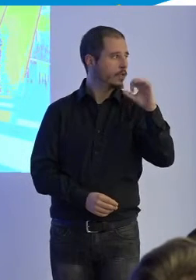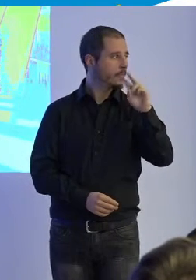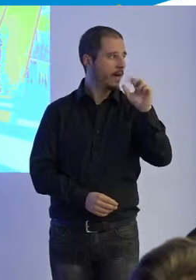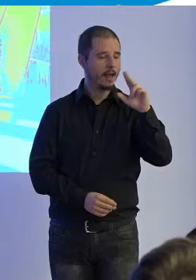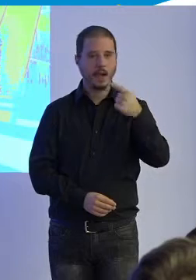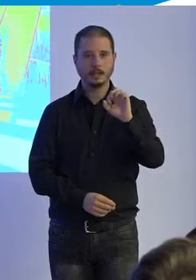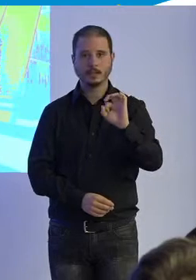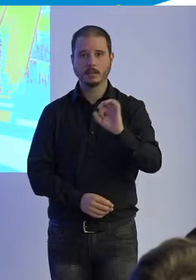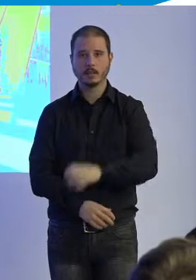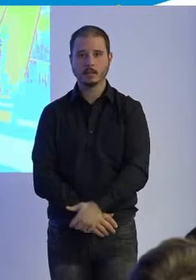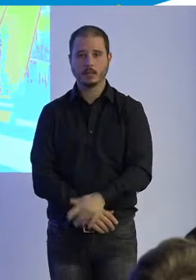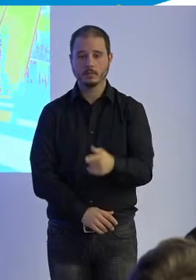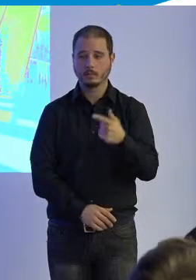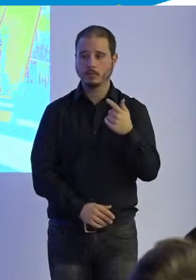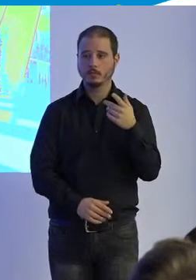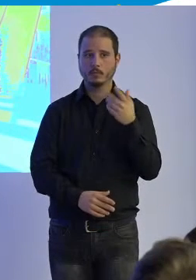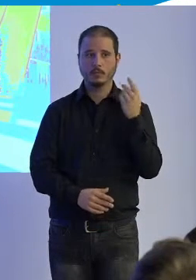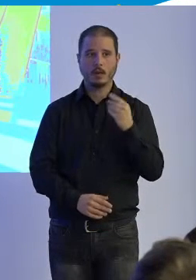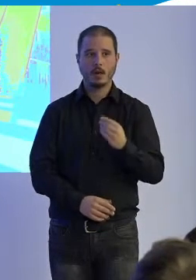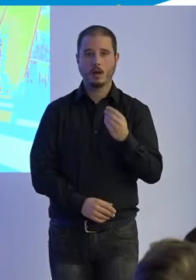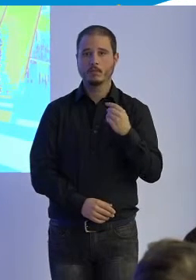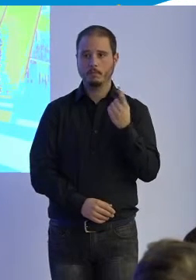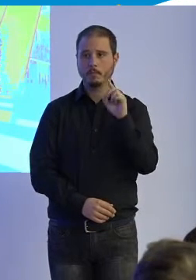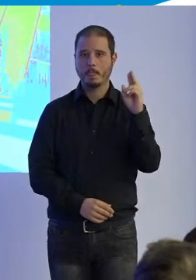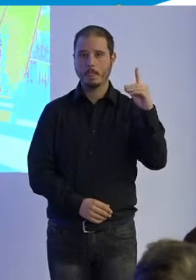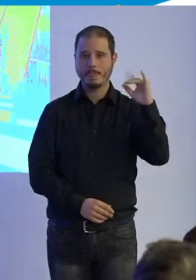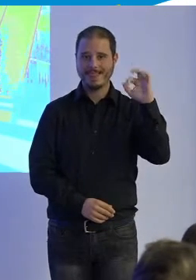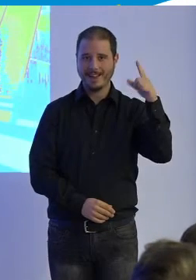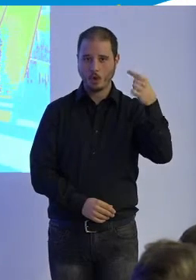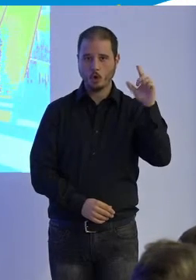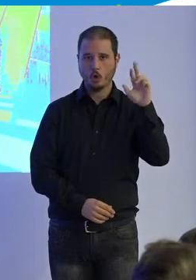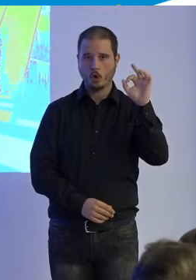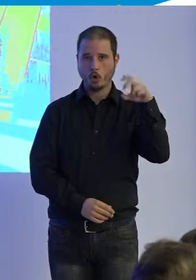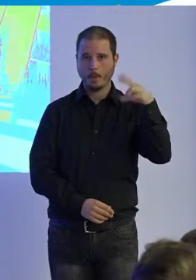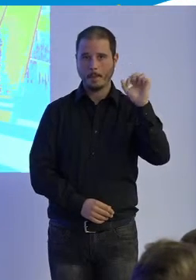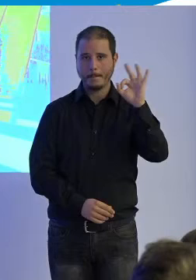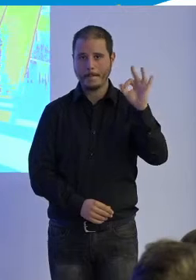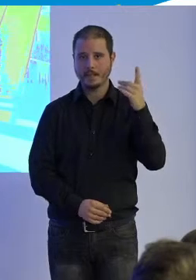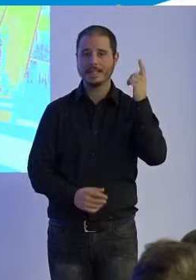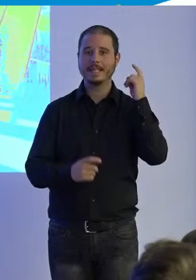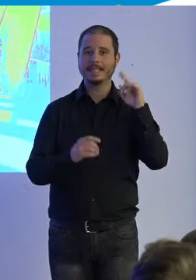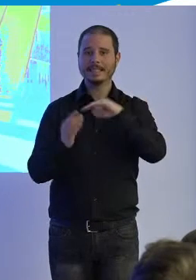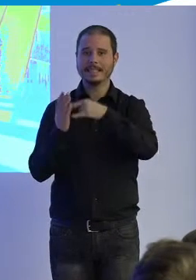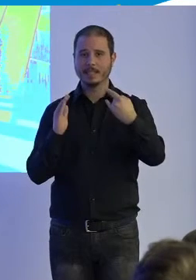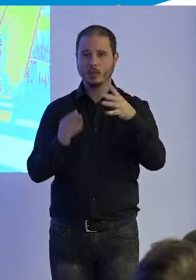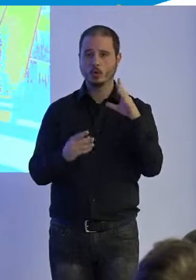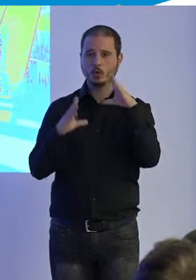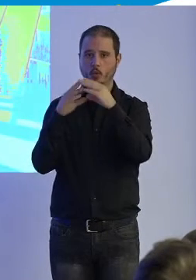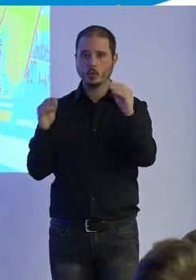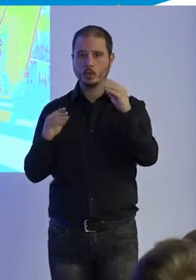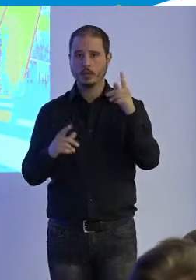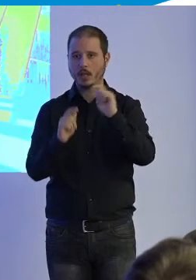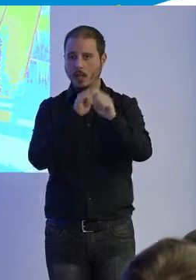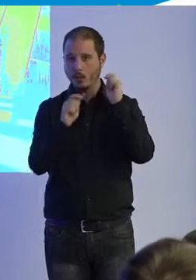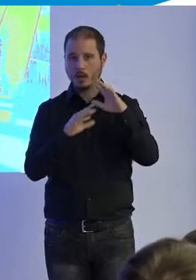currículums y empezamos con las ponencias. Empiezo por Diego Romero. Diego Romero es ingeniero industrial por la Universidad de Zaragoza. Pertenece al grupo de